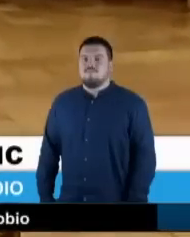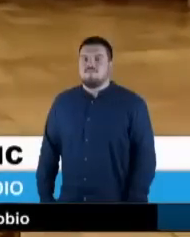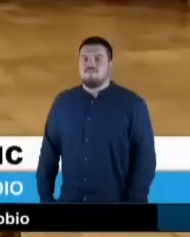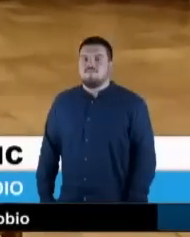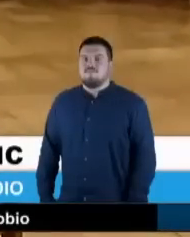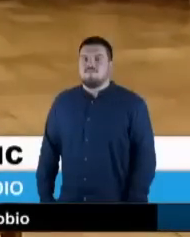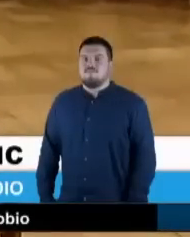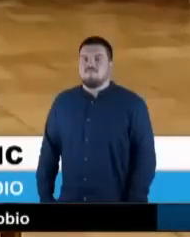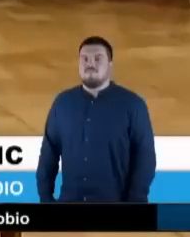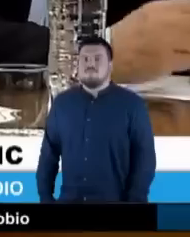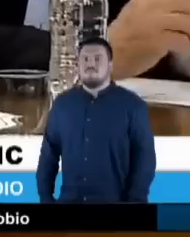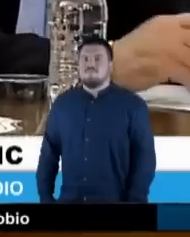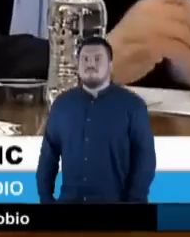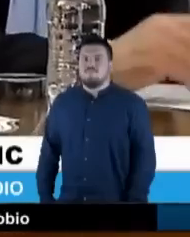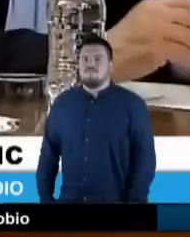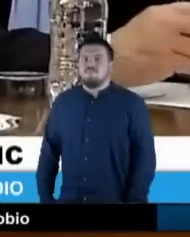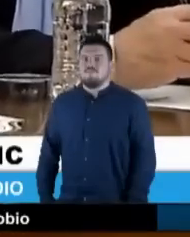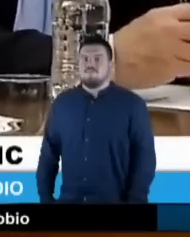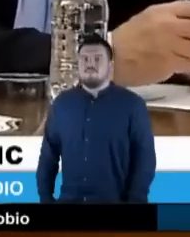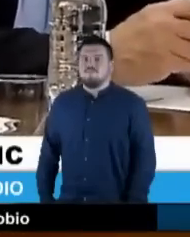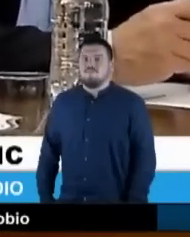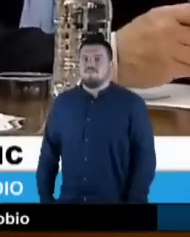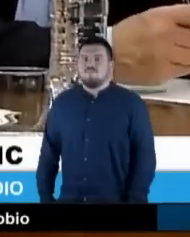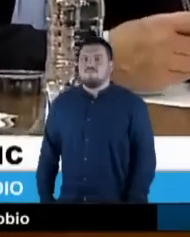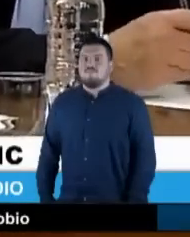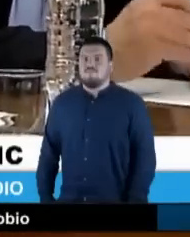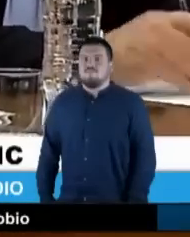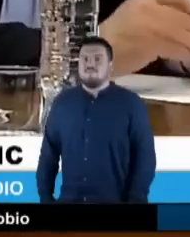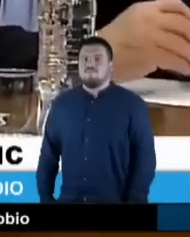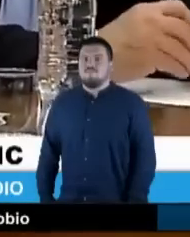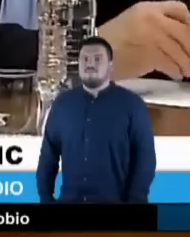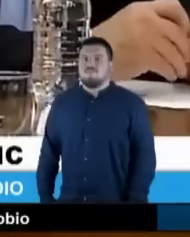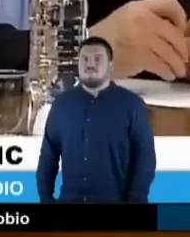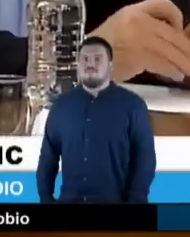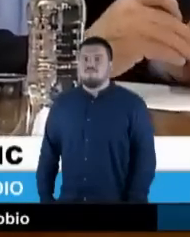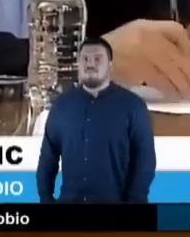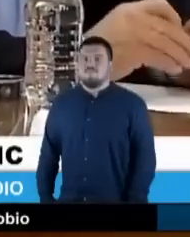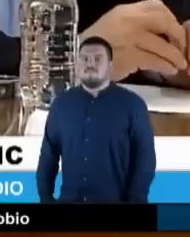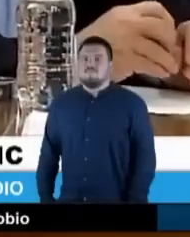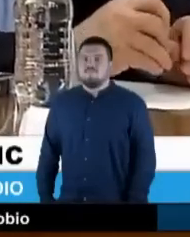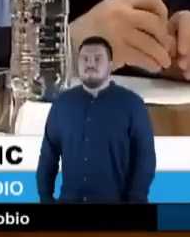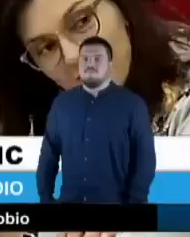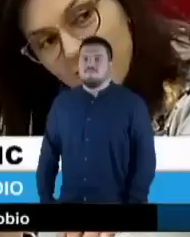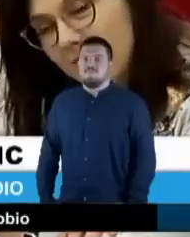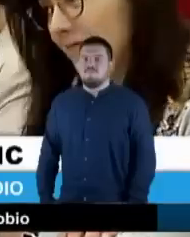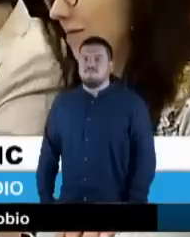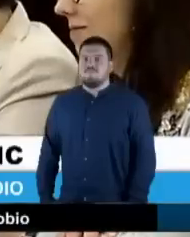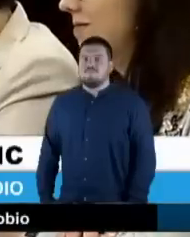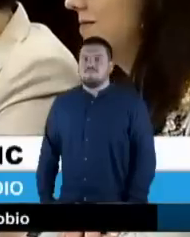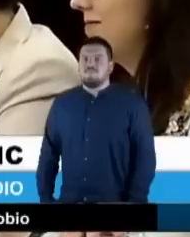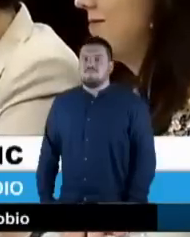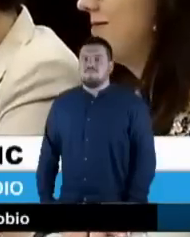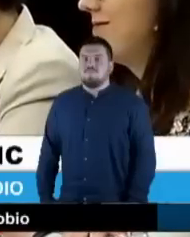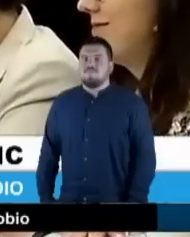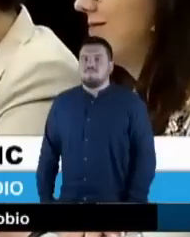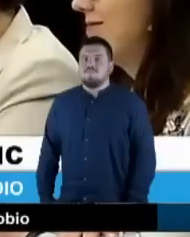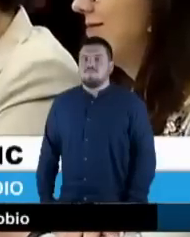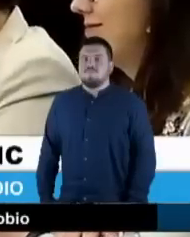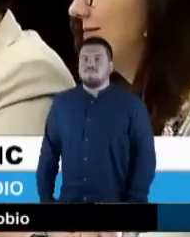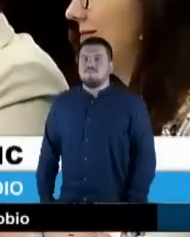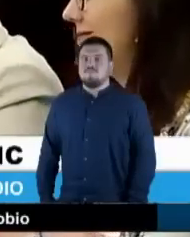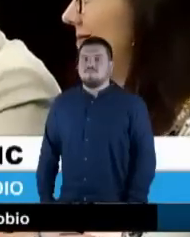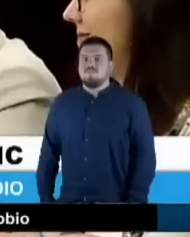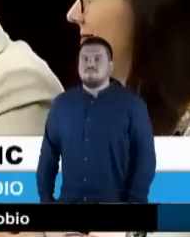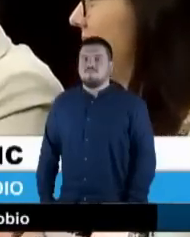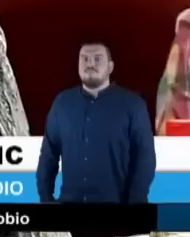socialismo democrático, y que es, entre comillas, igualar la cancha, que haya más participación del bloque de centro izquierda